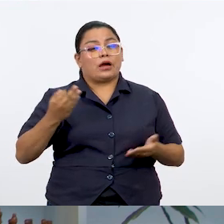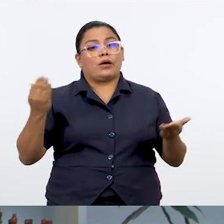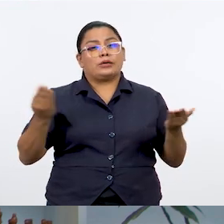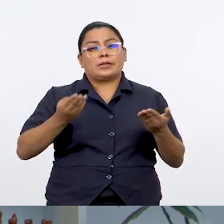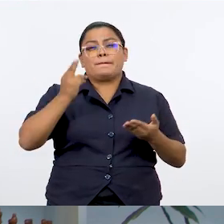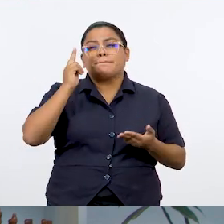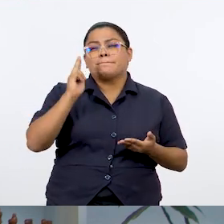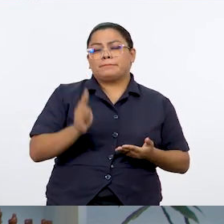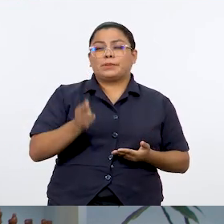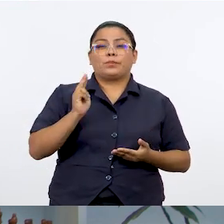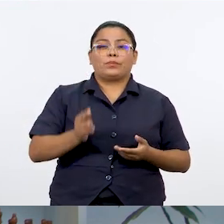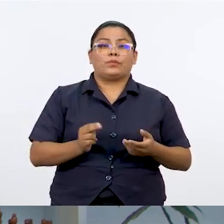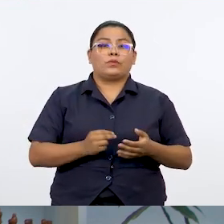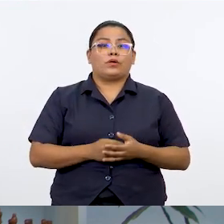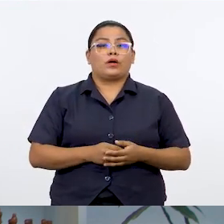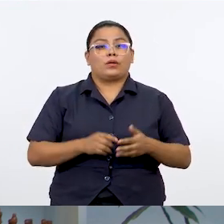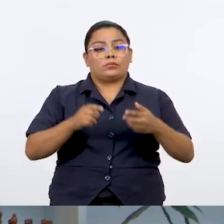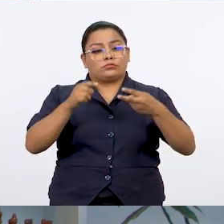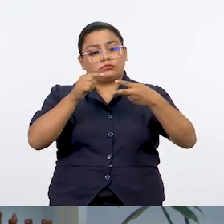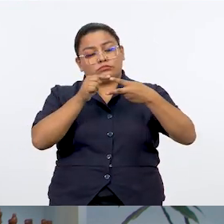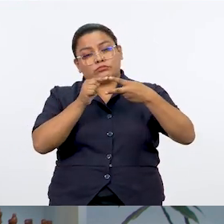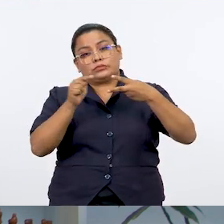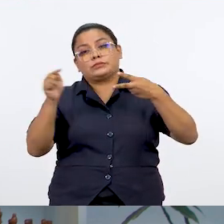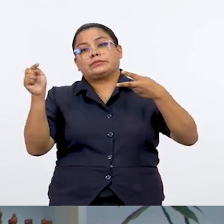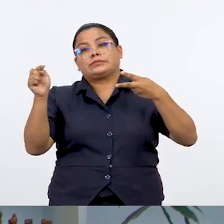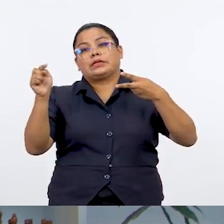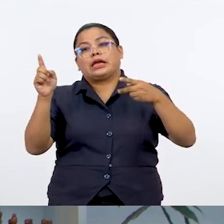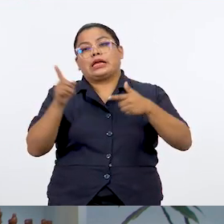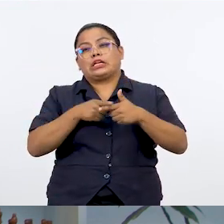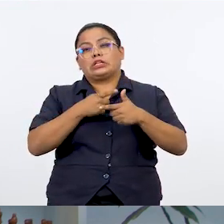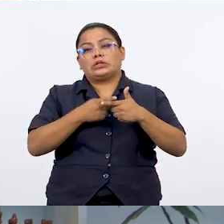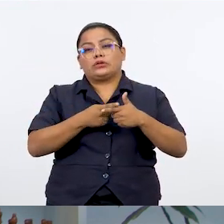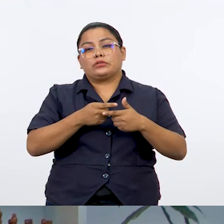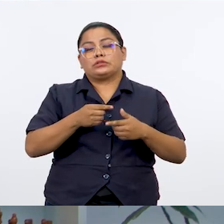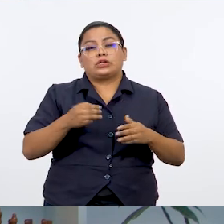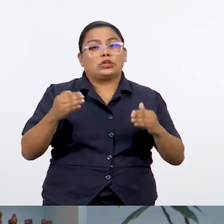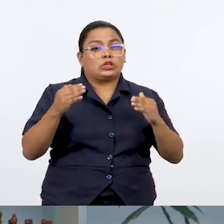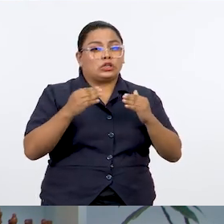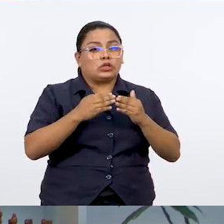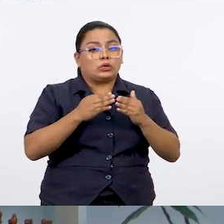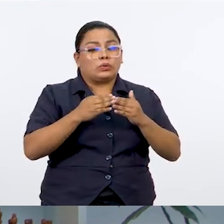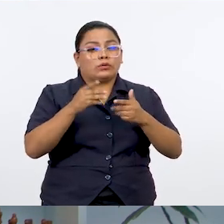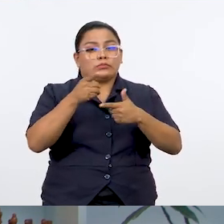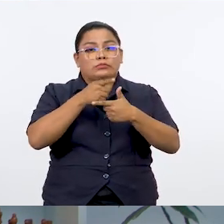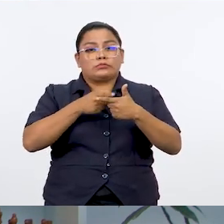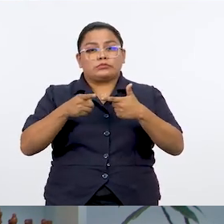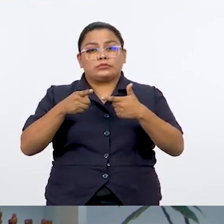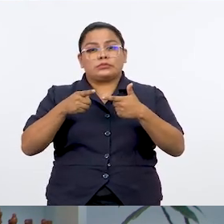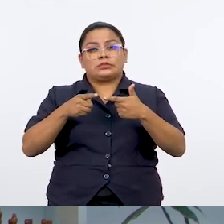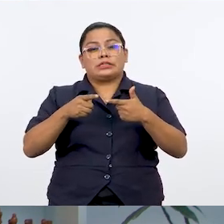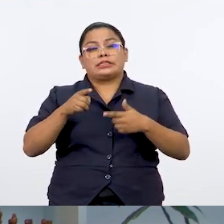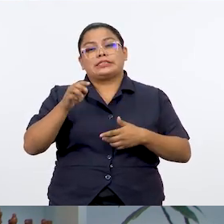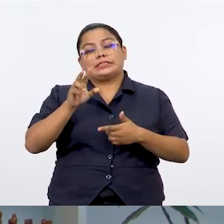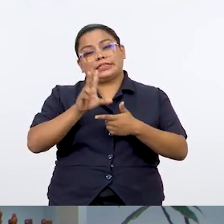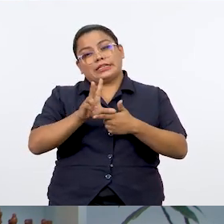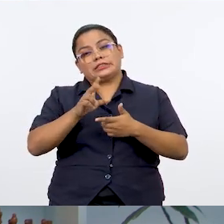la misma operación en la otra recta. Entonces, en este caso también vamos a dividir entre 3.